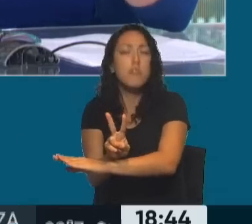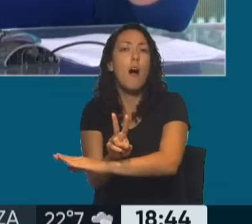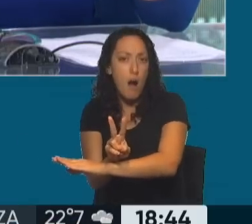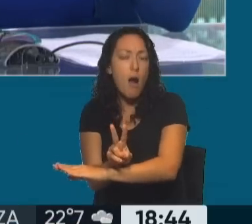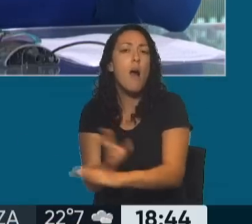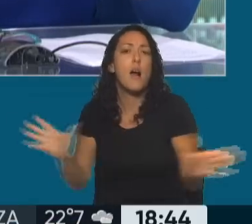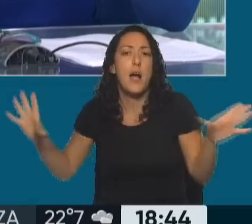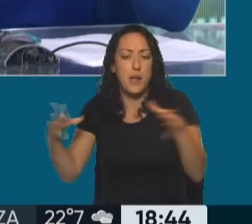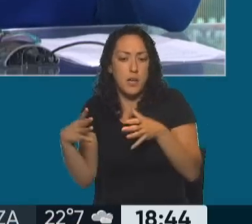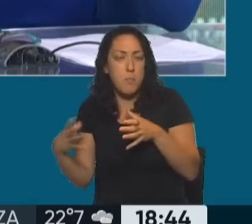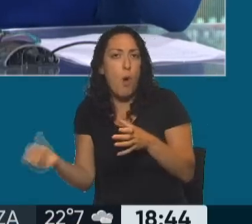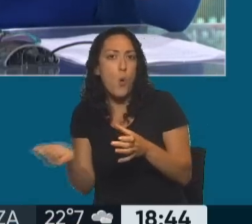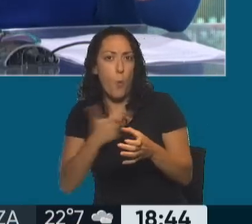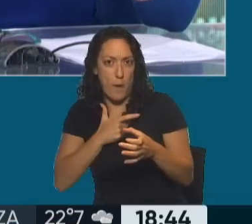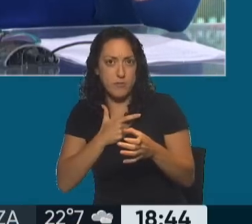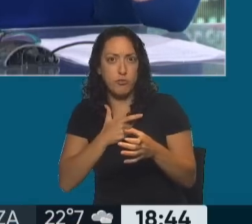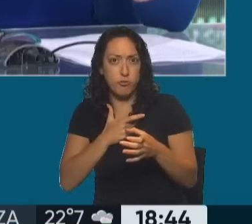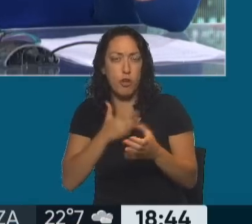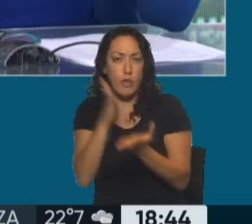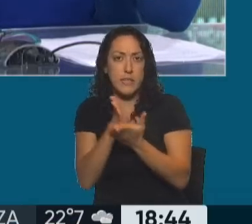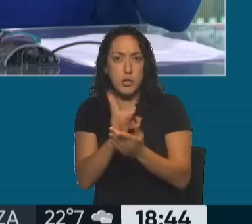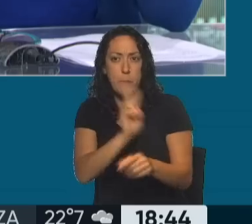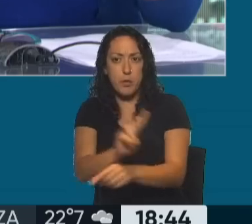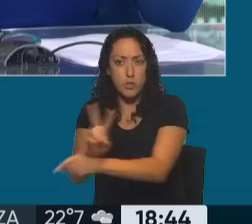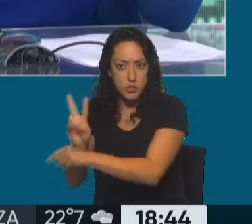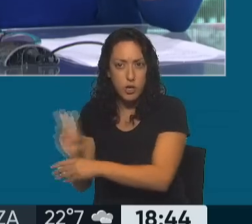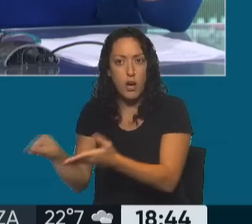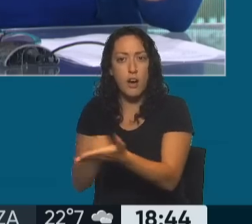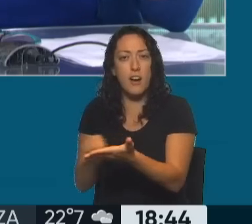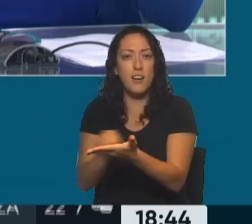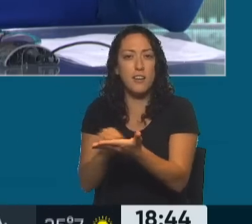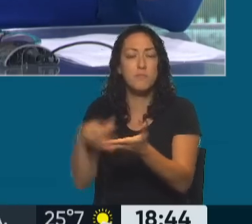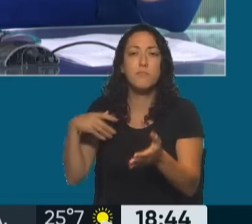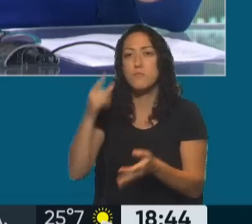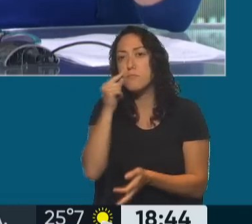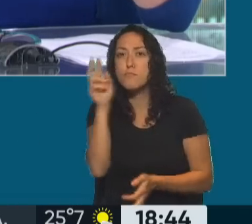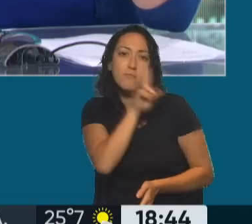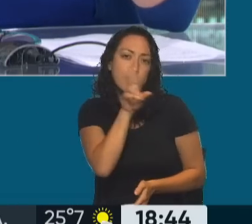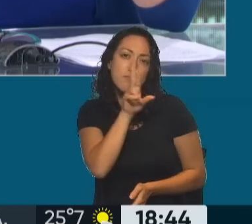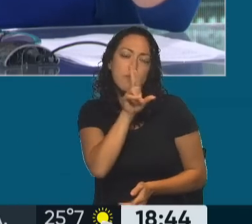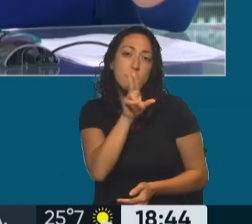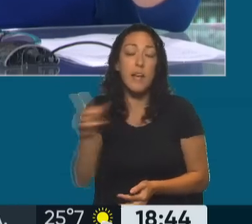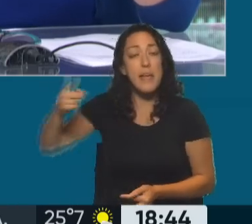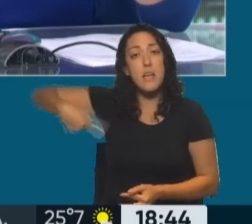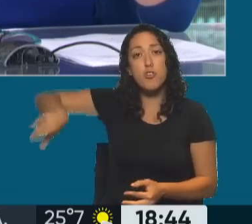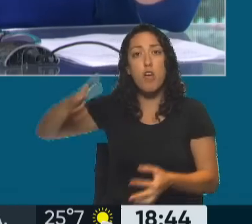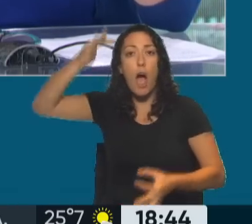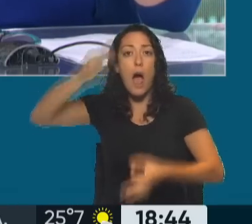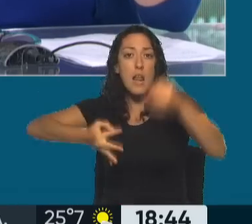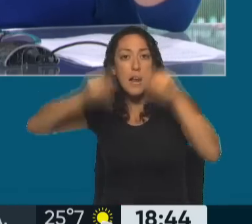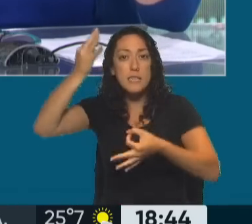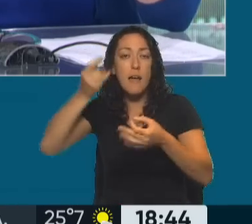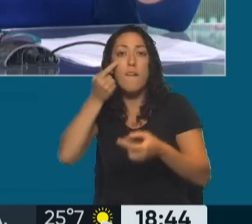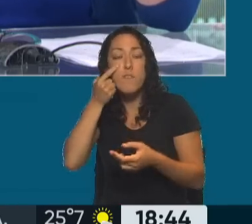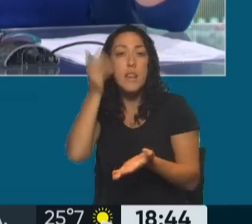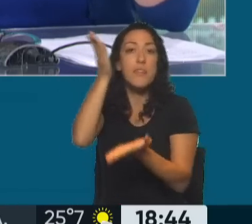nuestro equipo de protección de derechos, nuestro equipo de abogados y abogadas, que están analizando qué